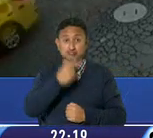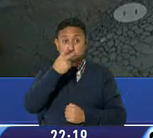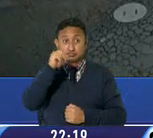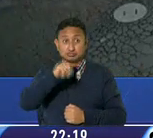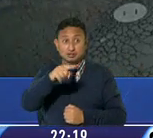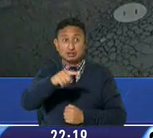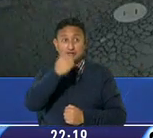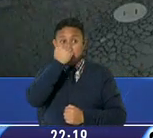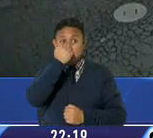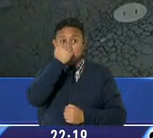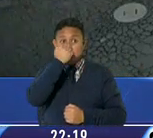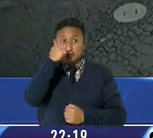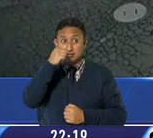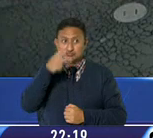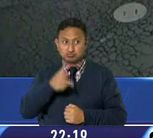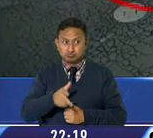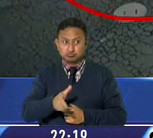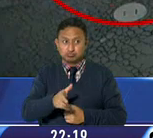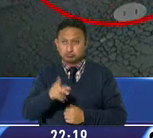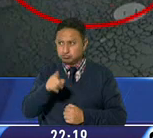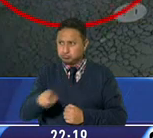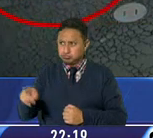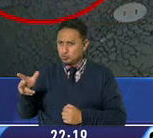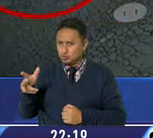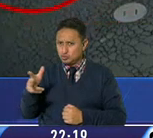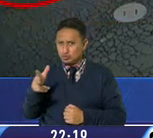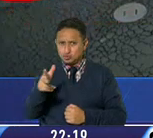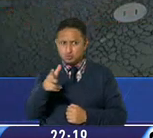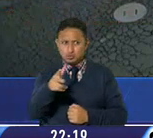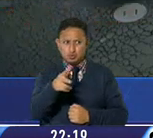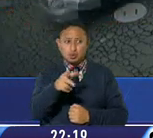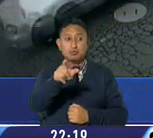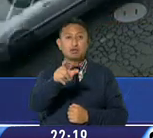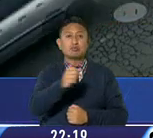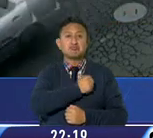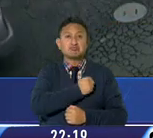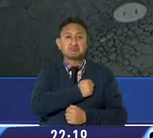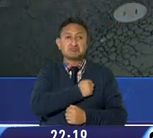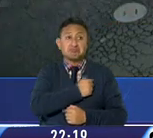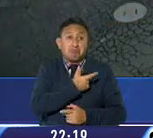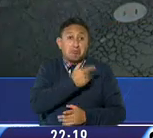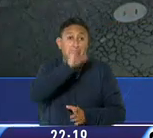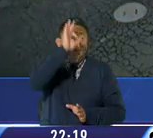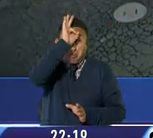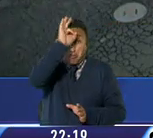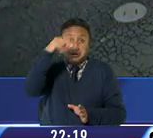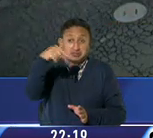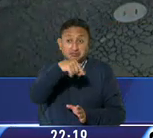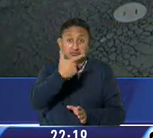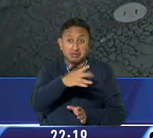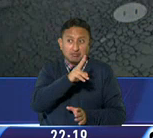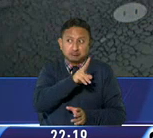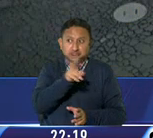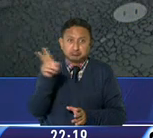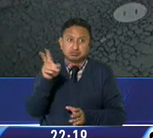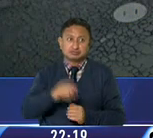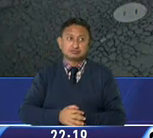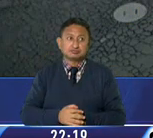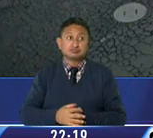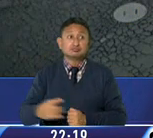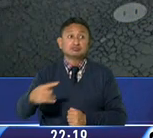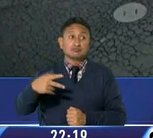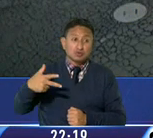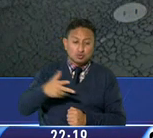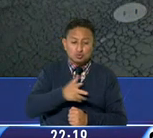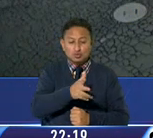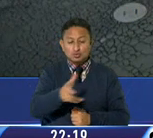rojo como perfilando potenciales víctimas. El dueño del carro ni por enterado que los delincuentes ya le pusieron la firma. El vehículo curva y